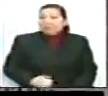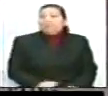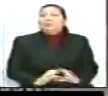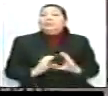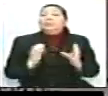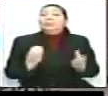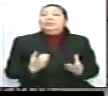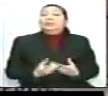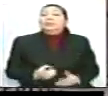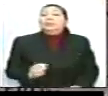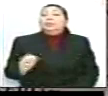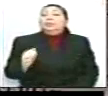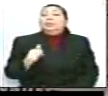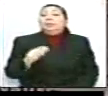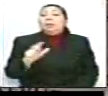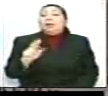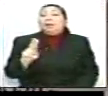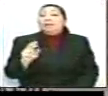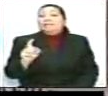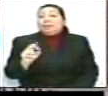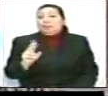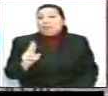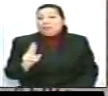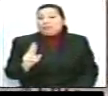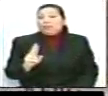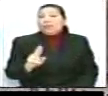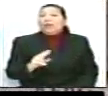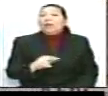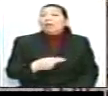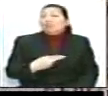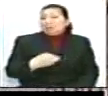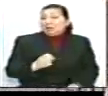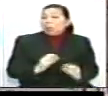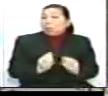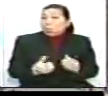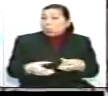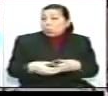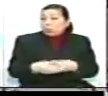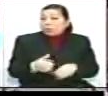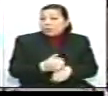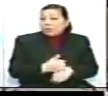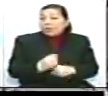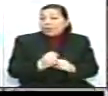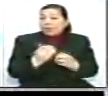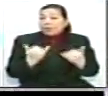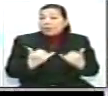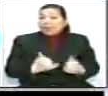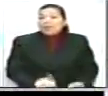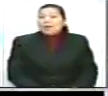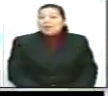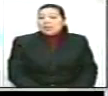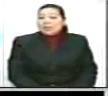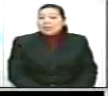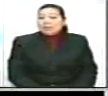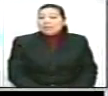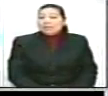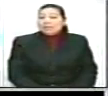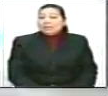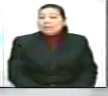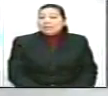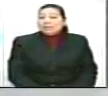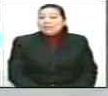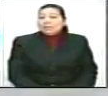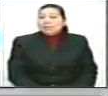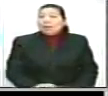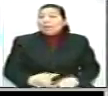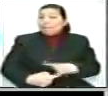Congreso, Salvador Heresi, referirse pues a lo que ha sido la Junta de Portavoces el día de hoy. Él ha reiterado que en